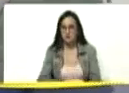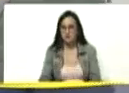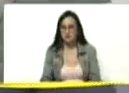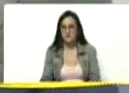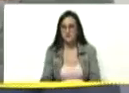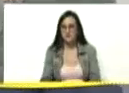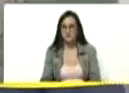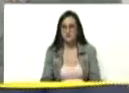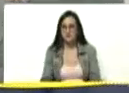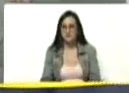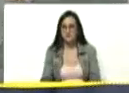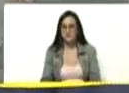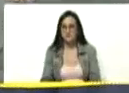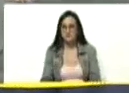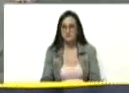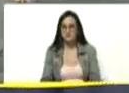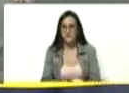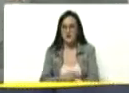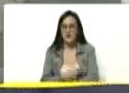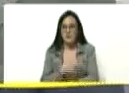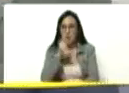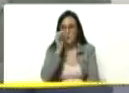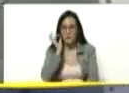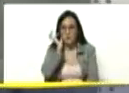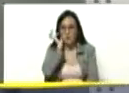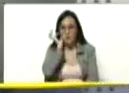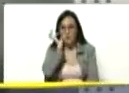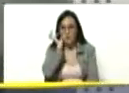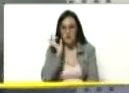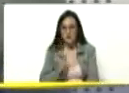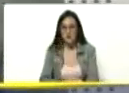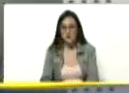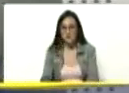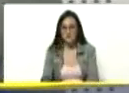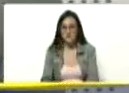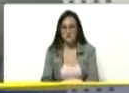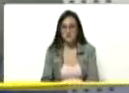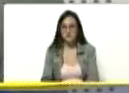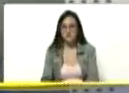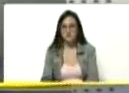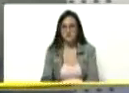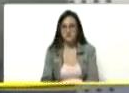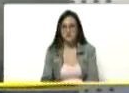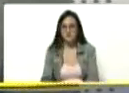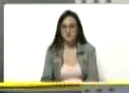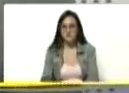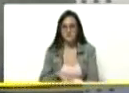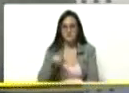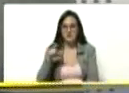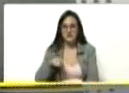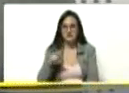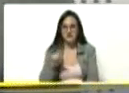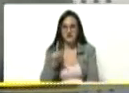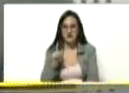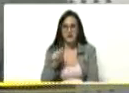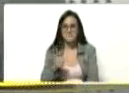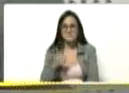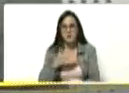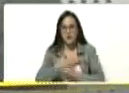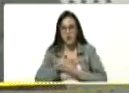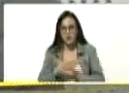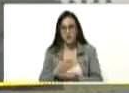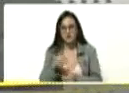Brothers and sisters, hermanos y hermanas, the need for deeper cooperation and collaboration amongst our nations, la necesidad de una mayor